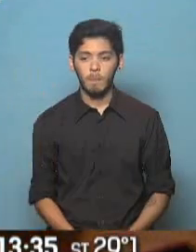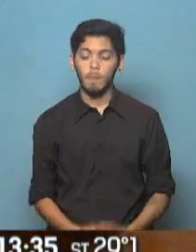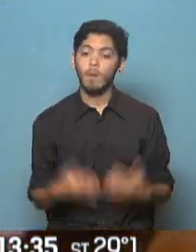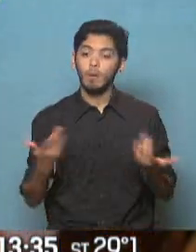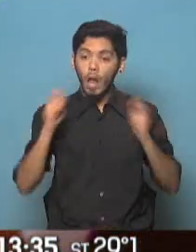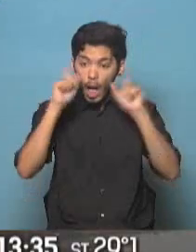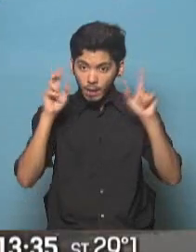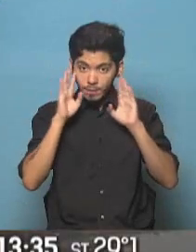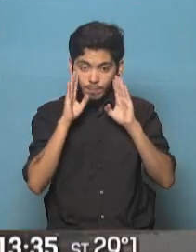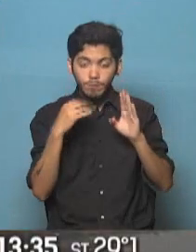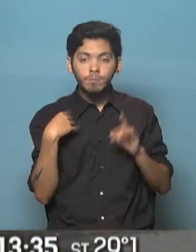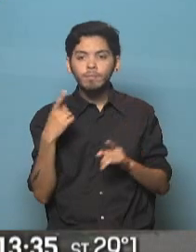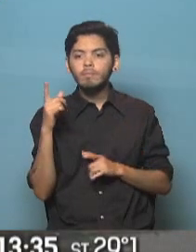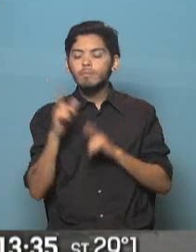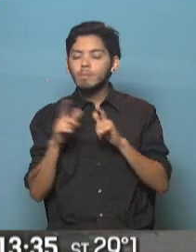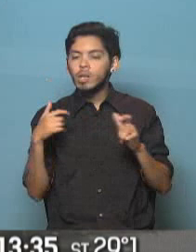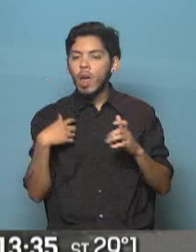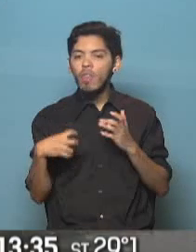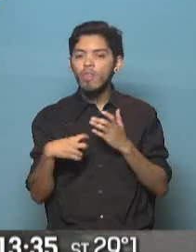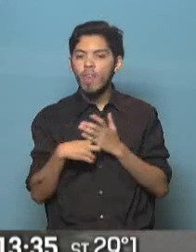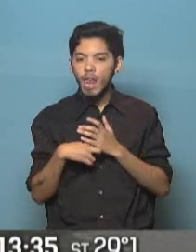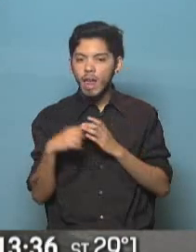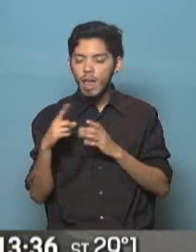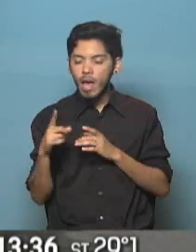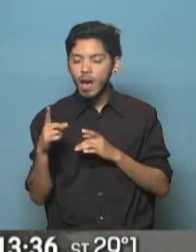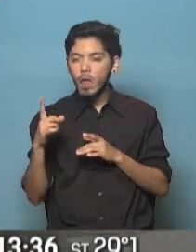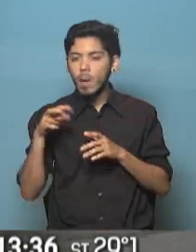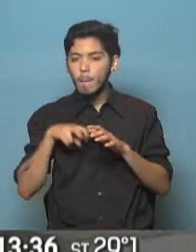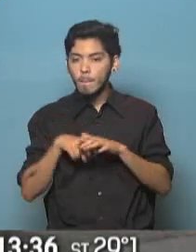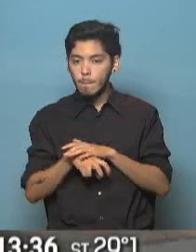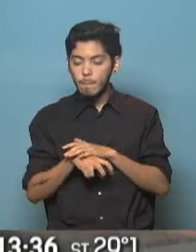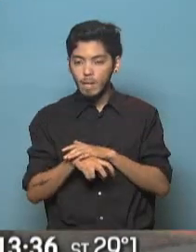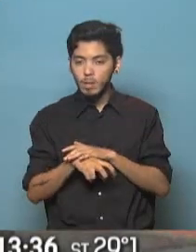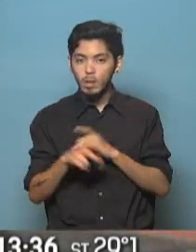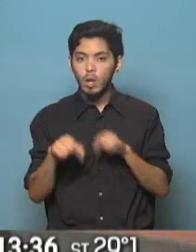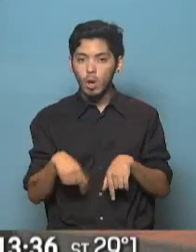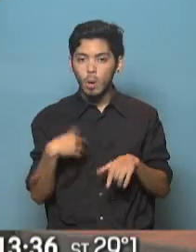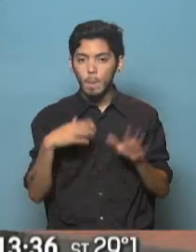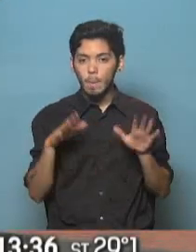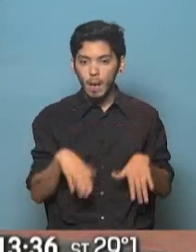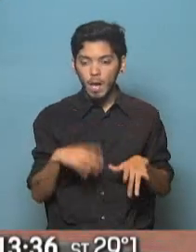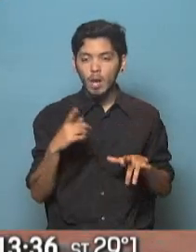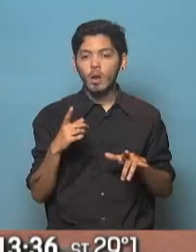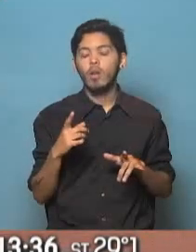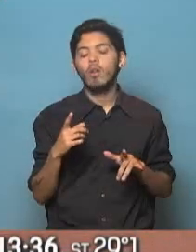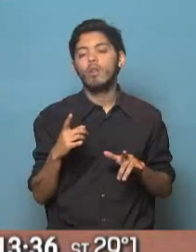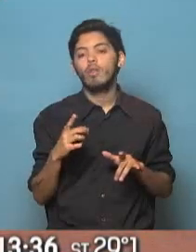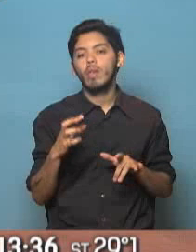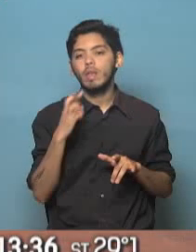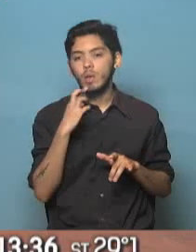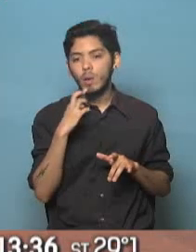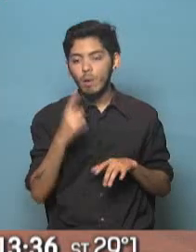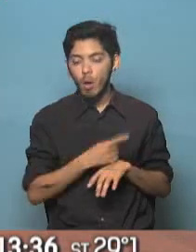Bueno, atención porque los metrodelegados han anunciado un paro a partir de hoy desde las 20 horas y hasta el cierre del servicio porque están denunciando la